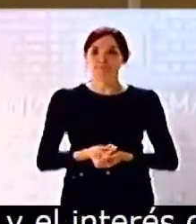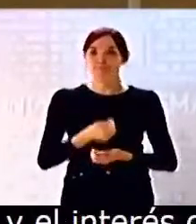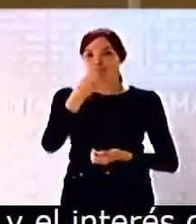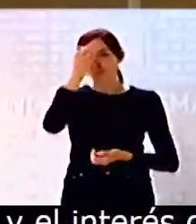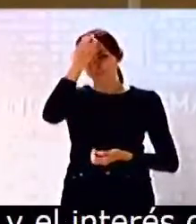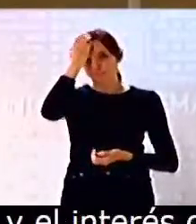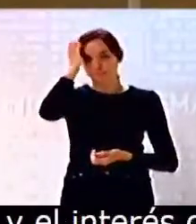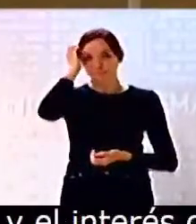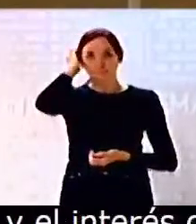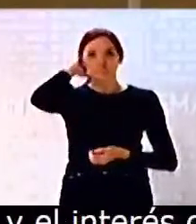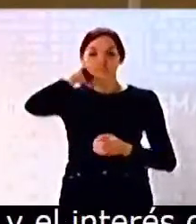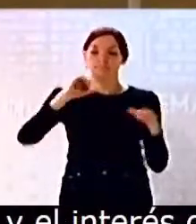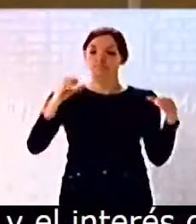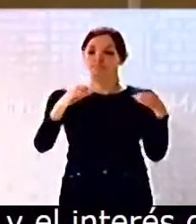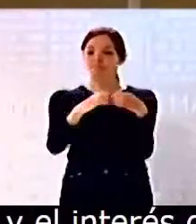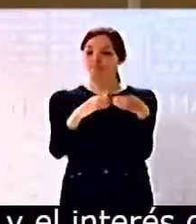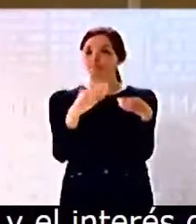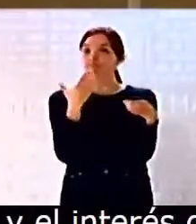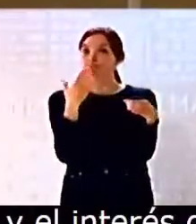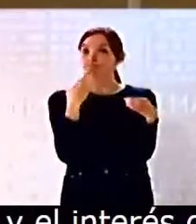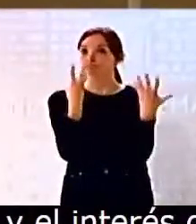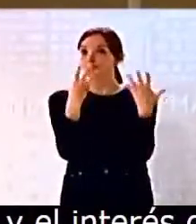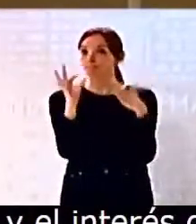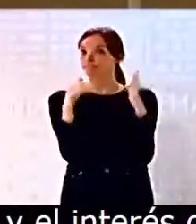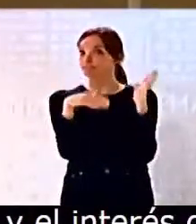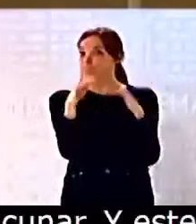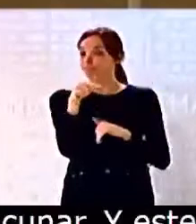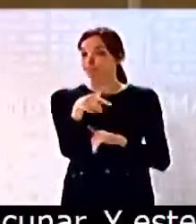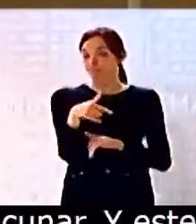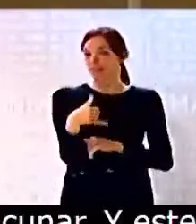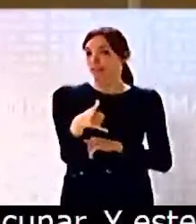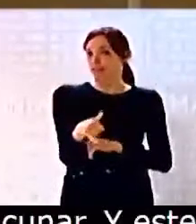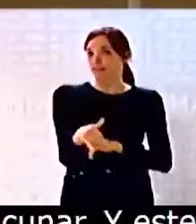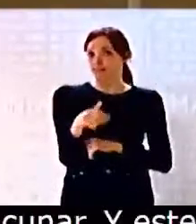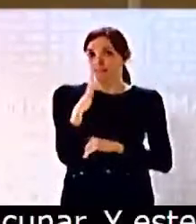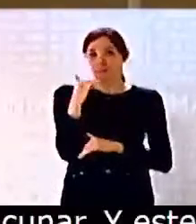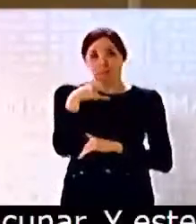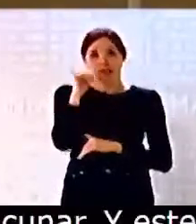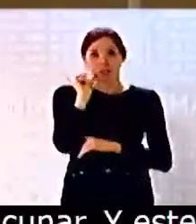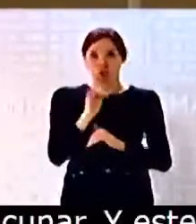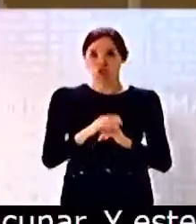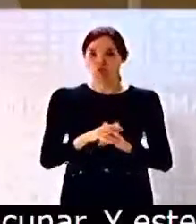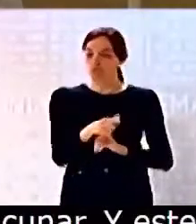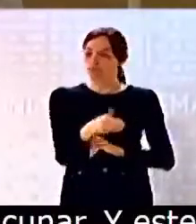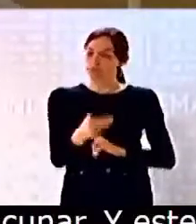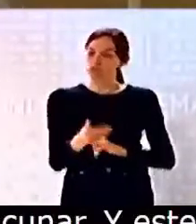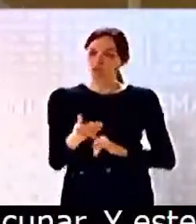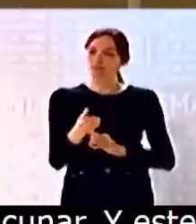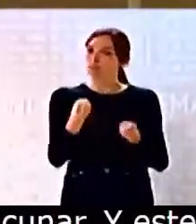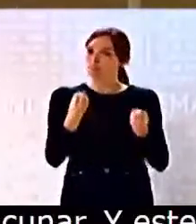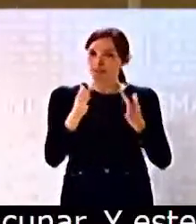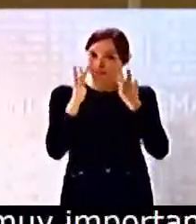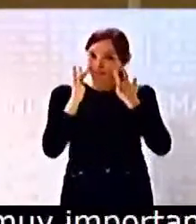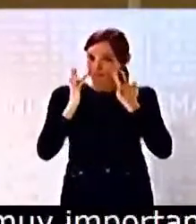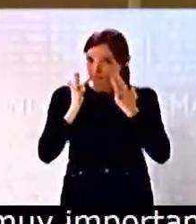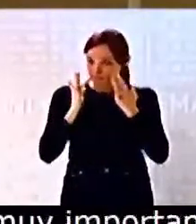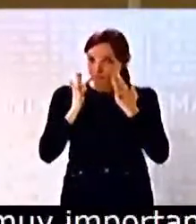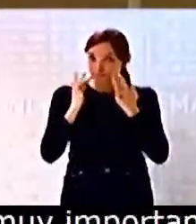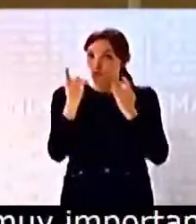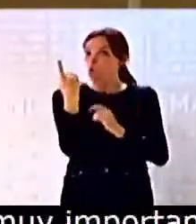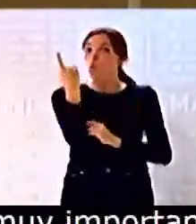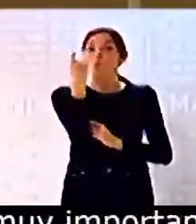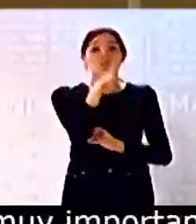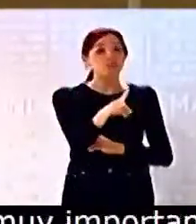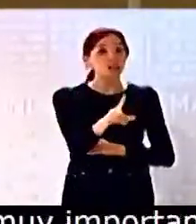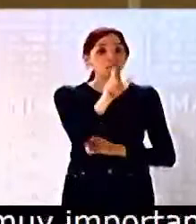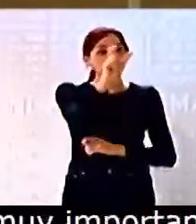Y este grupo de edad nos parece de tal vulnerabilidad que es muy importante que esto esté bien. No hace falta que vaya ni